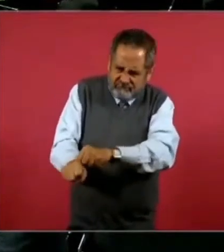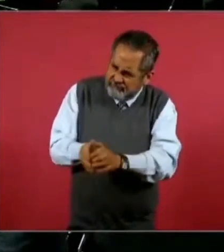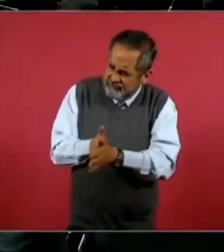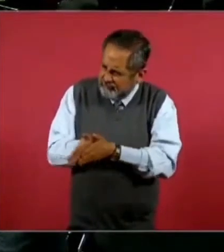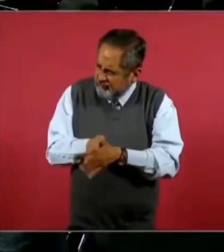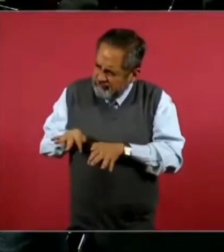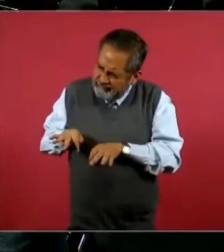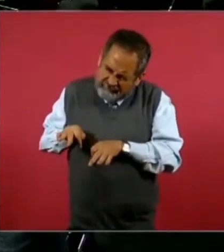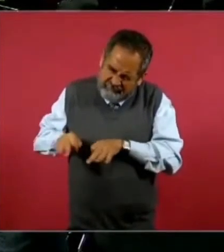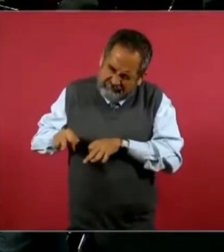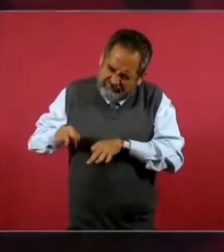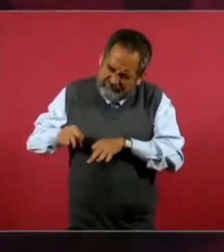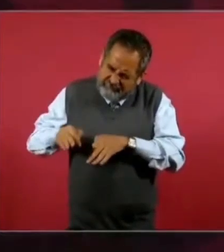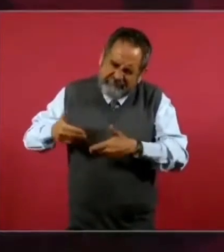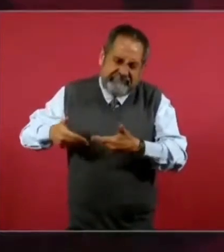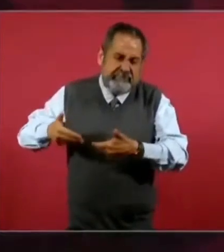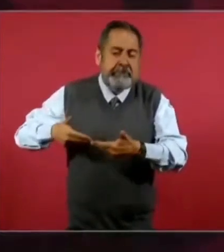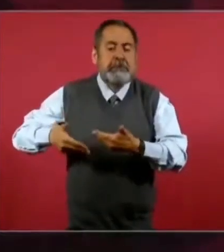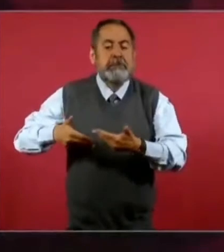remontar